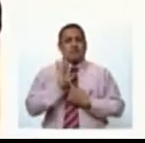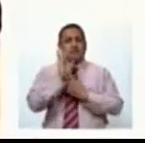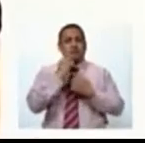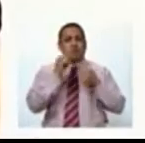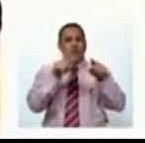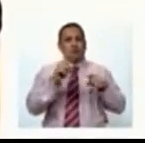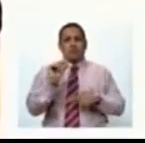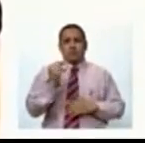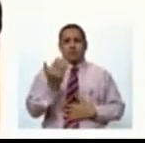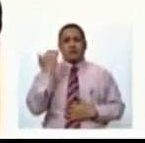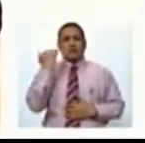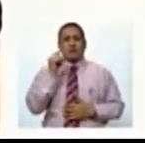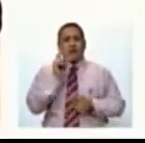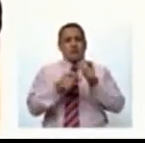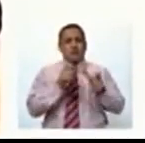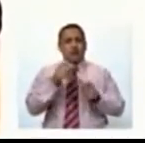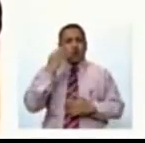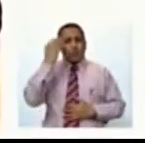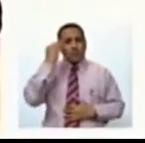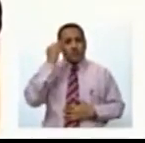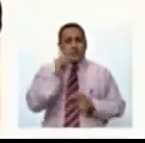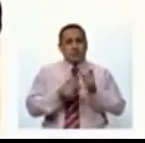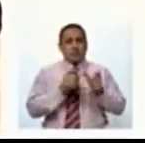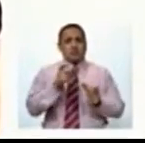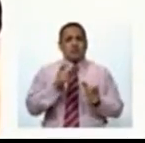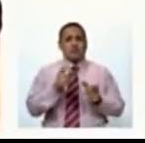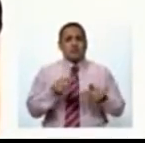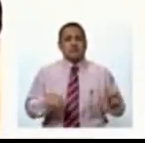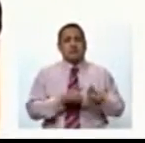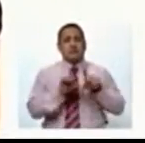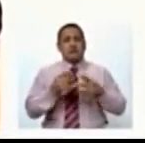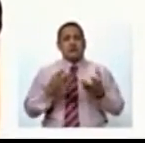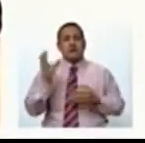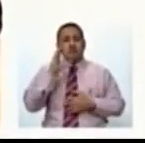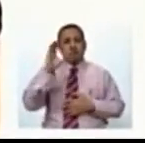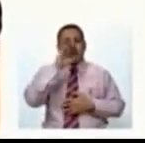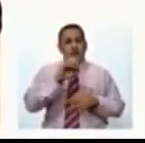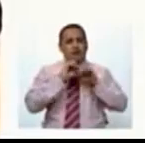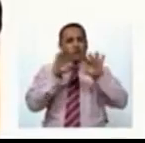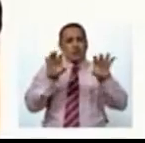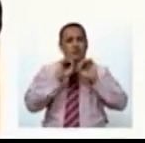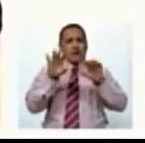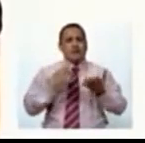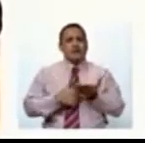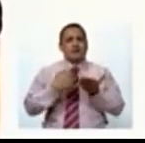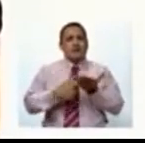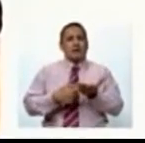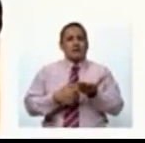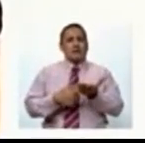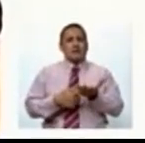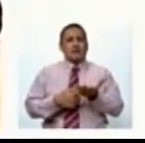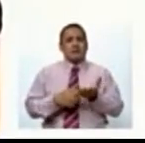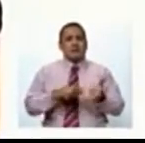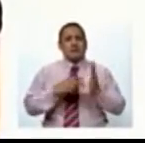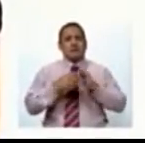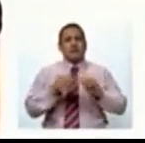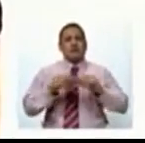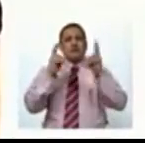esto hace poco ante la opinión pública y bueno, busca fomentar el debate de los